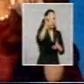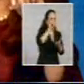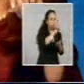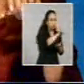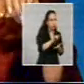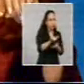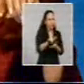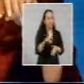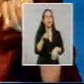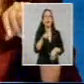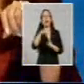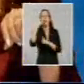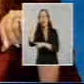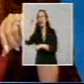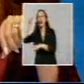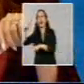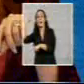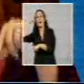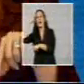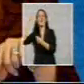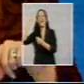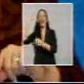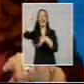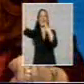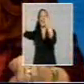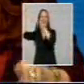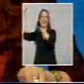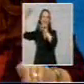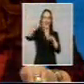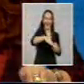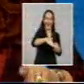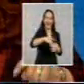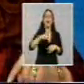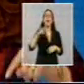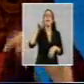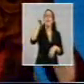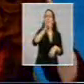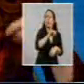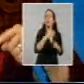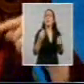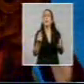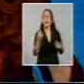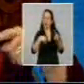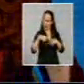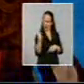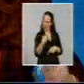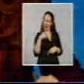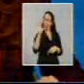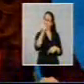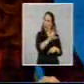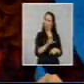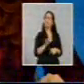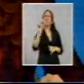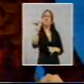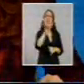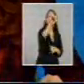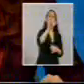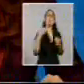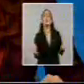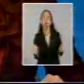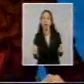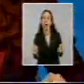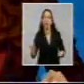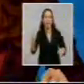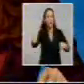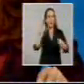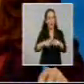fue de turismo extranjero. ¿Pero saben por qué pudimos ir de un lado al otro del país? Porque tenemos una